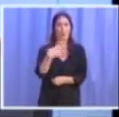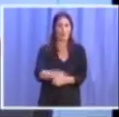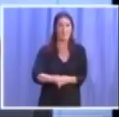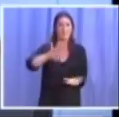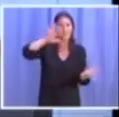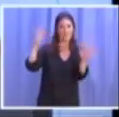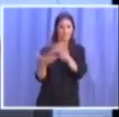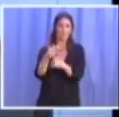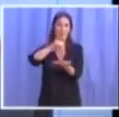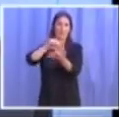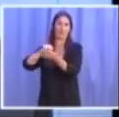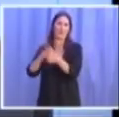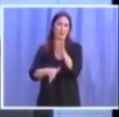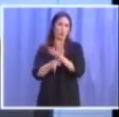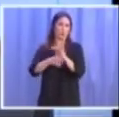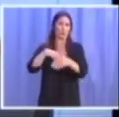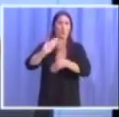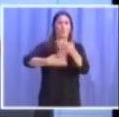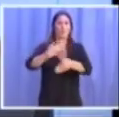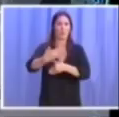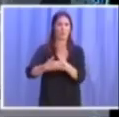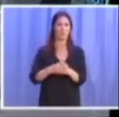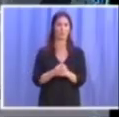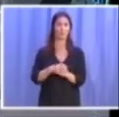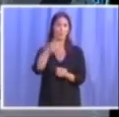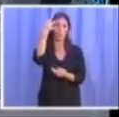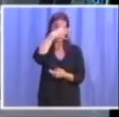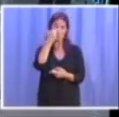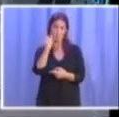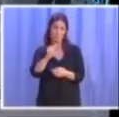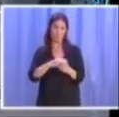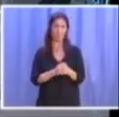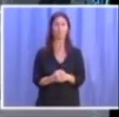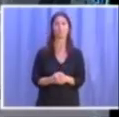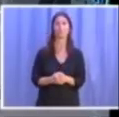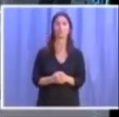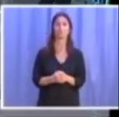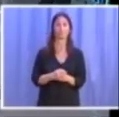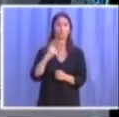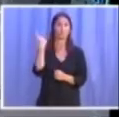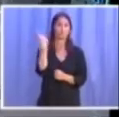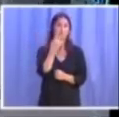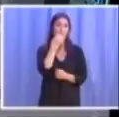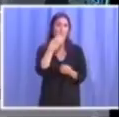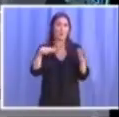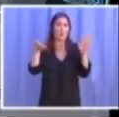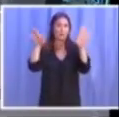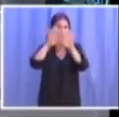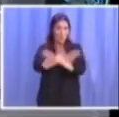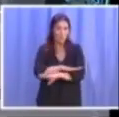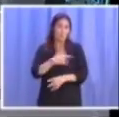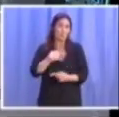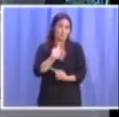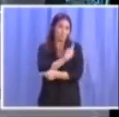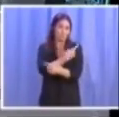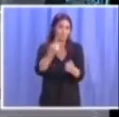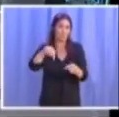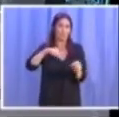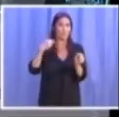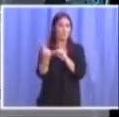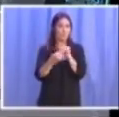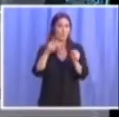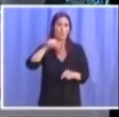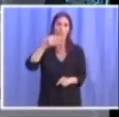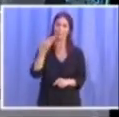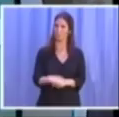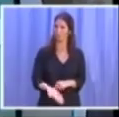transformar esta ciudad y seguir avanzando al futuro. Luis Salvador, su minuto. En primer lugar, buenas noches y decir que este es un debate muy